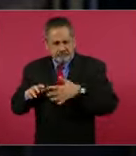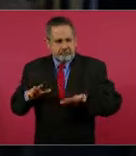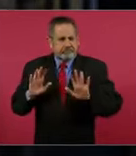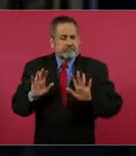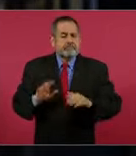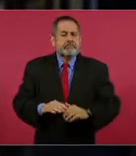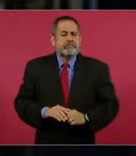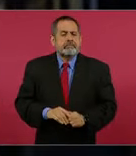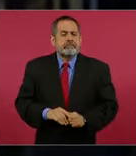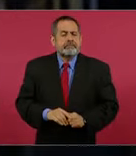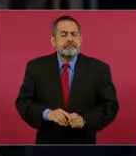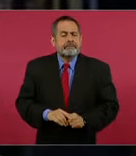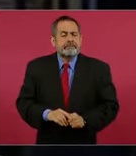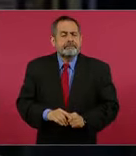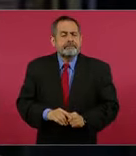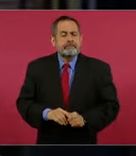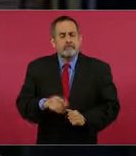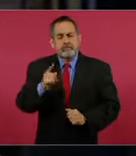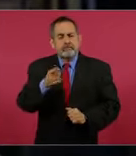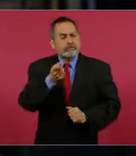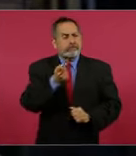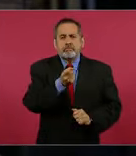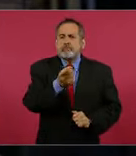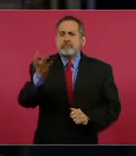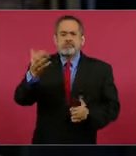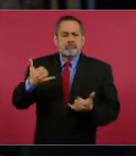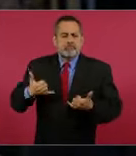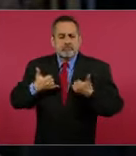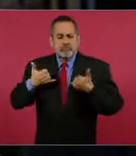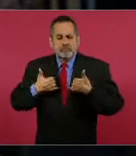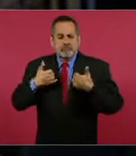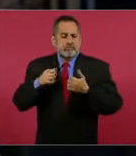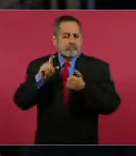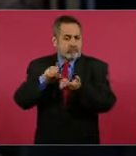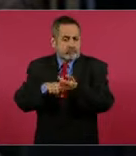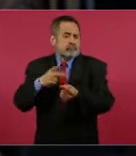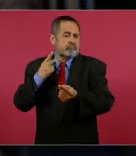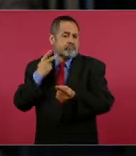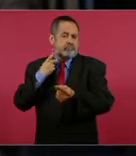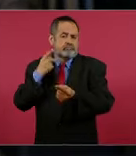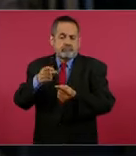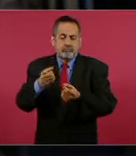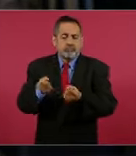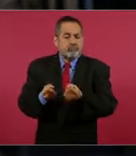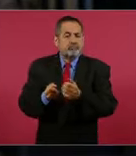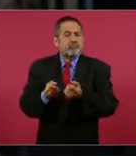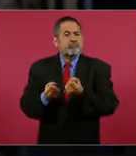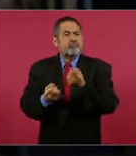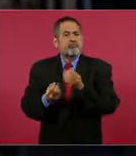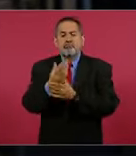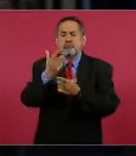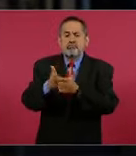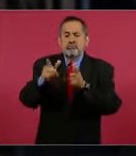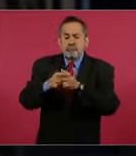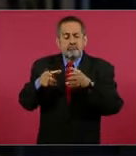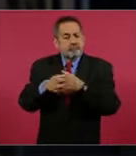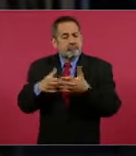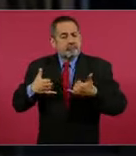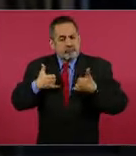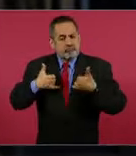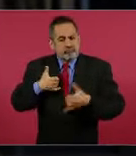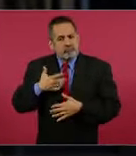rodear. Pero hay muchos jóvenes, incluyendo políticos, hay una nueva generación de servidores públicos que seguramente